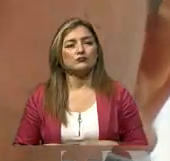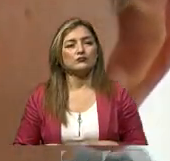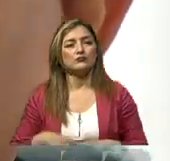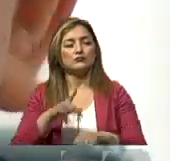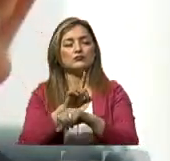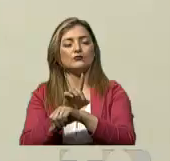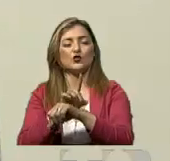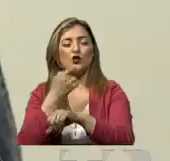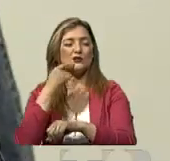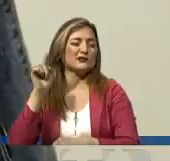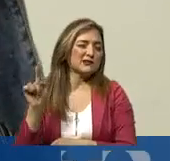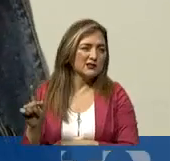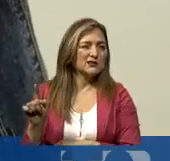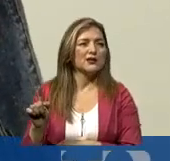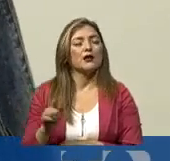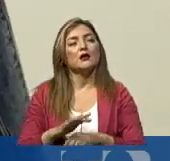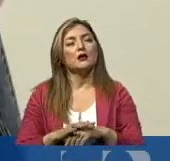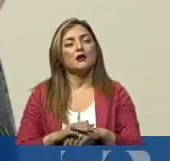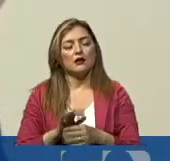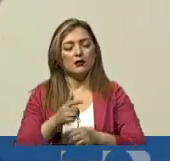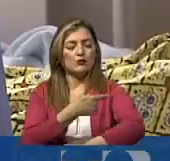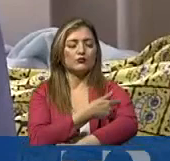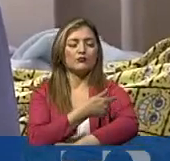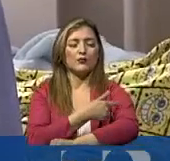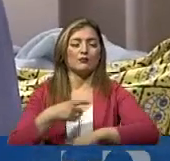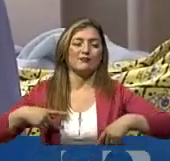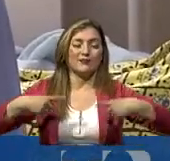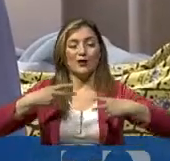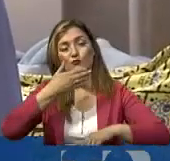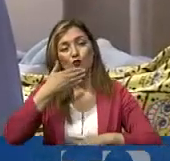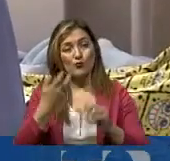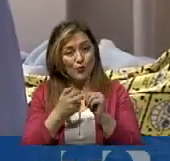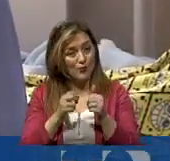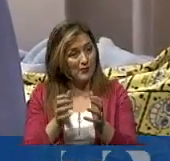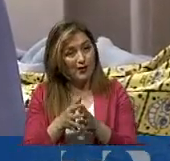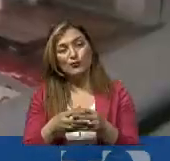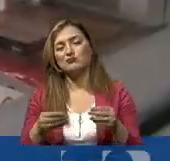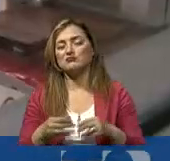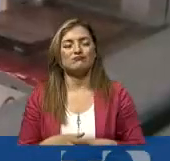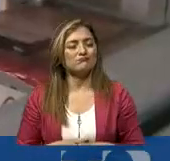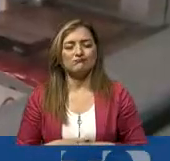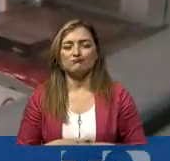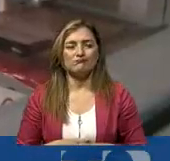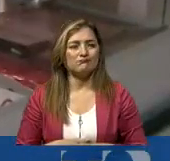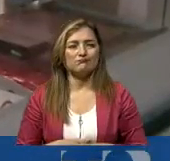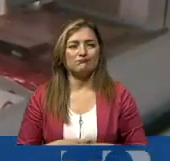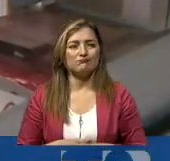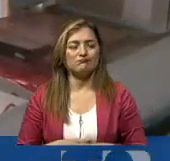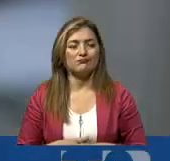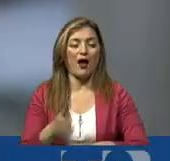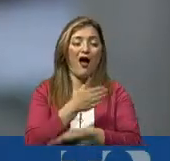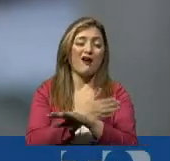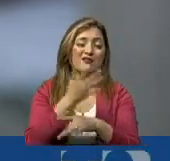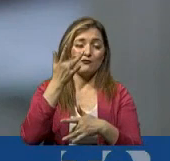este fármaco permite tener un mejor estilo de vida a los menores pero no soluciona los problemas médicos que se originaron